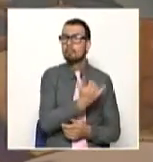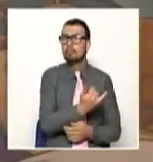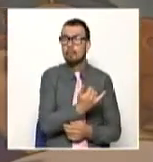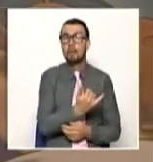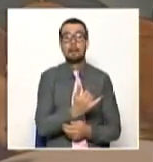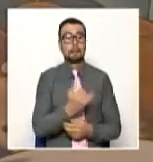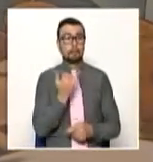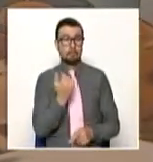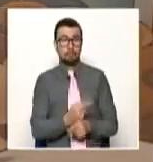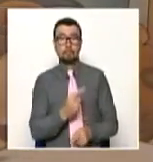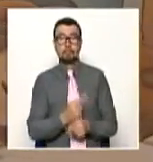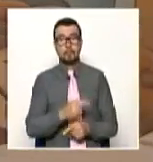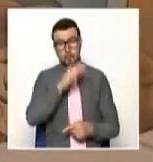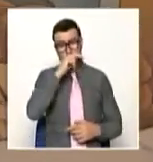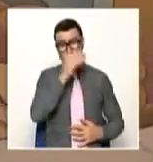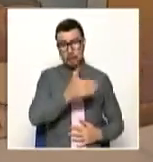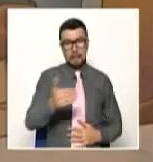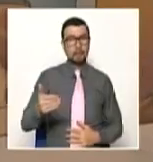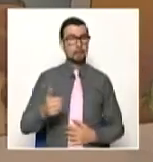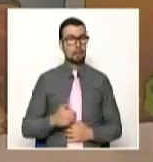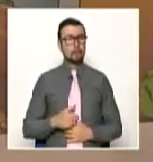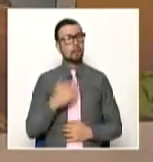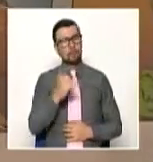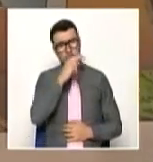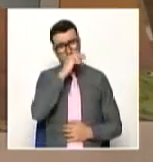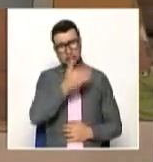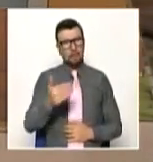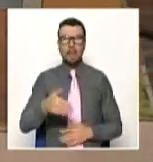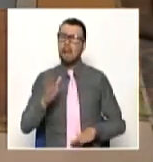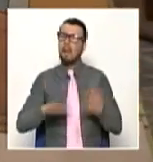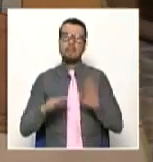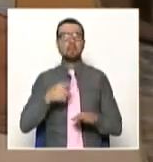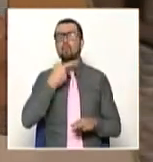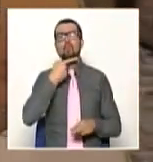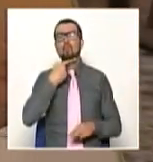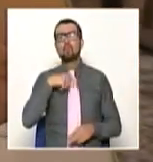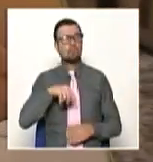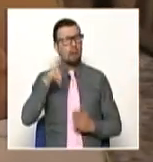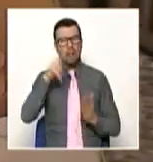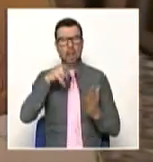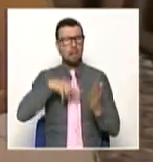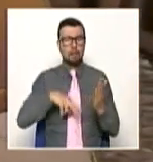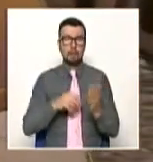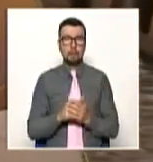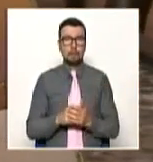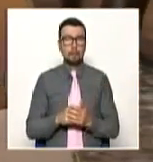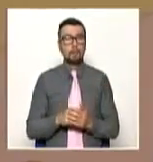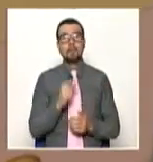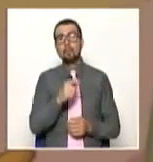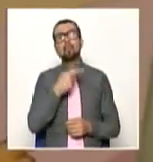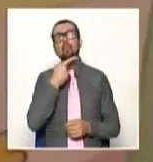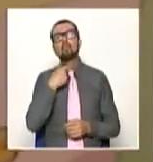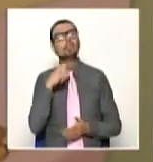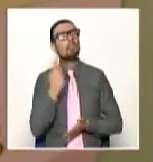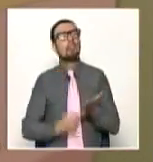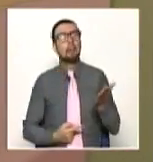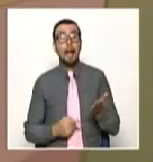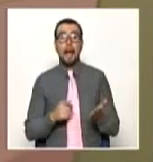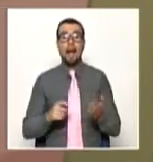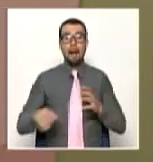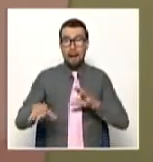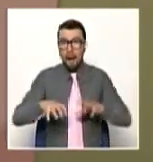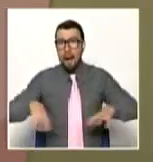los niños... Hay niños que no les gusta mucho la lectura, les gusta más bien realizar